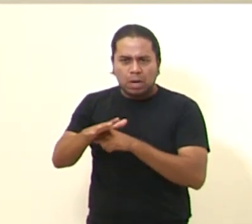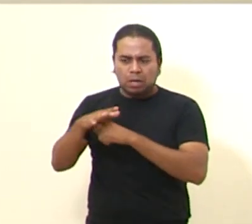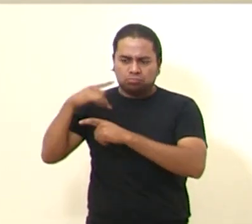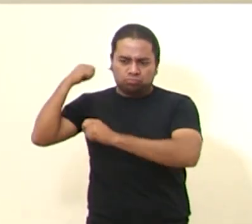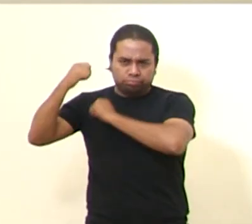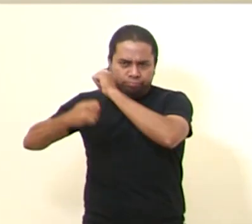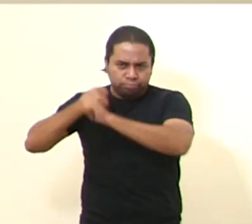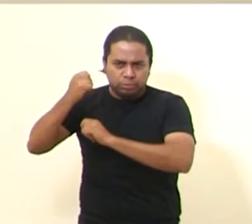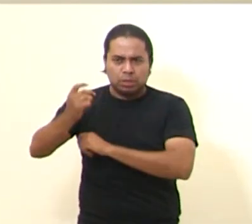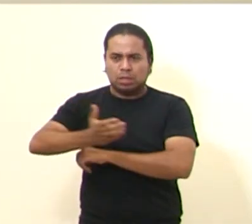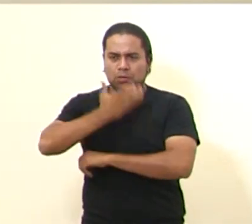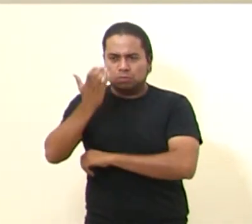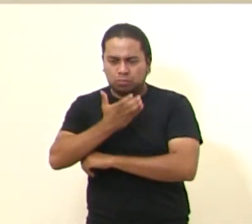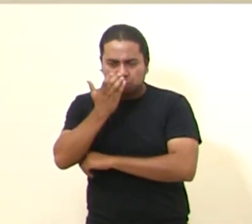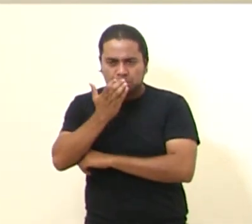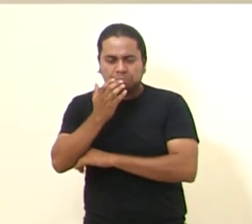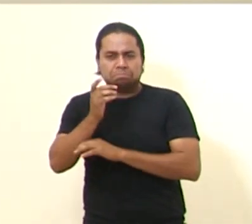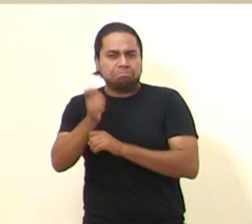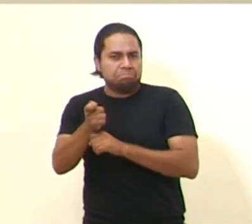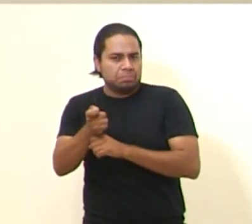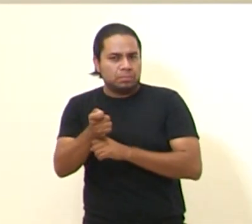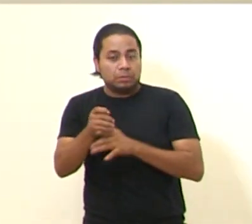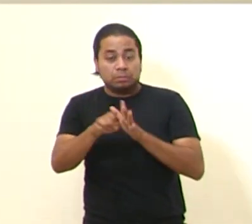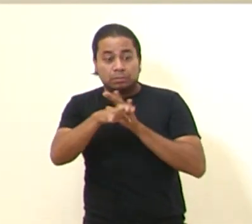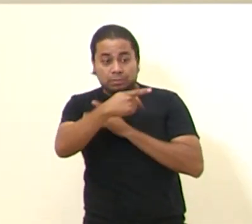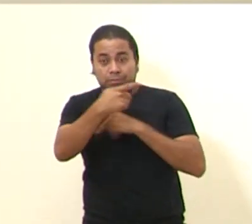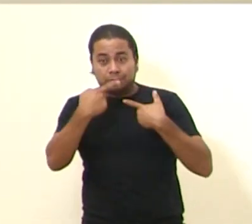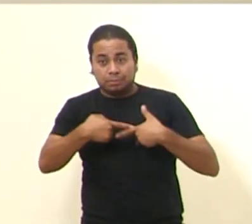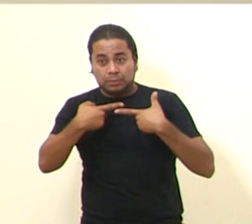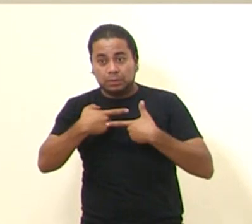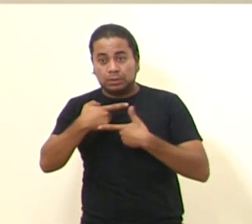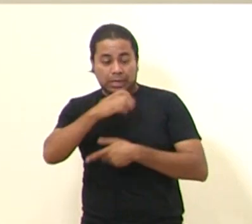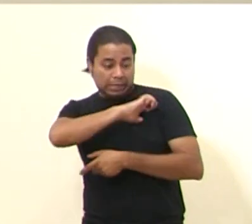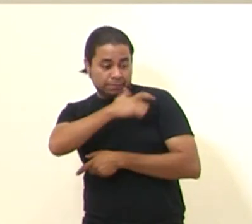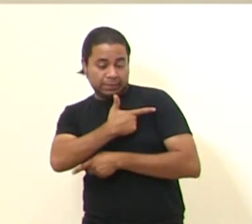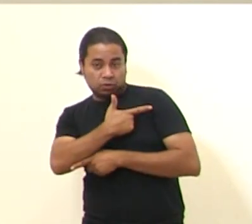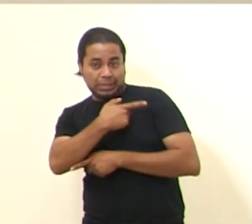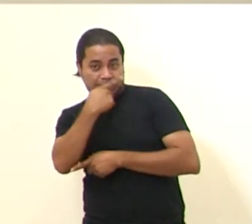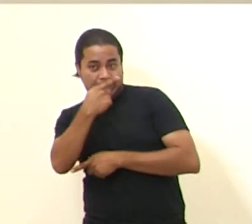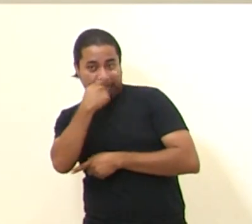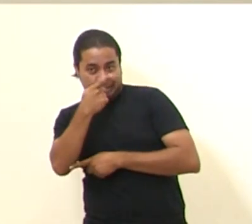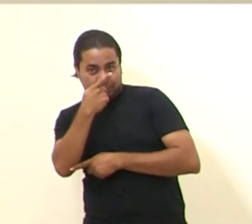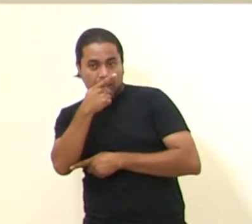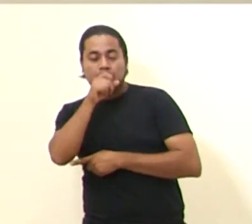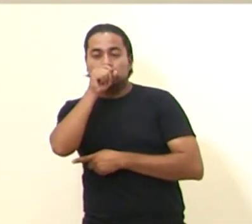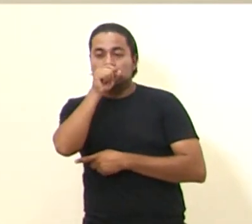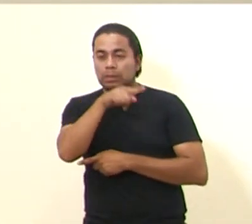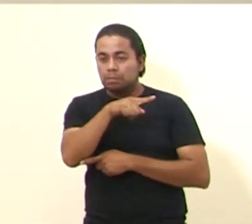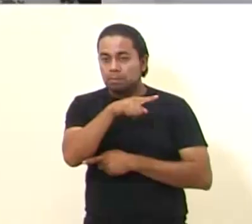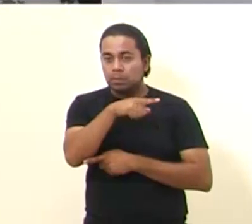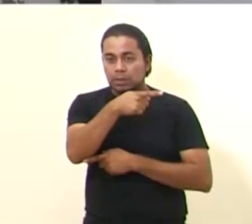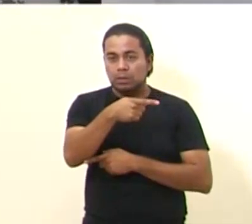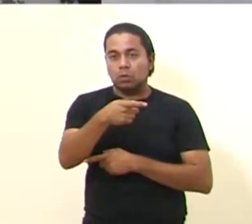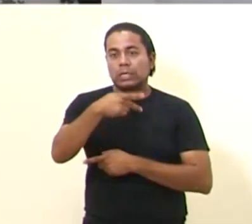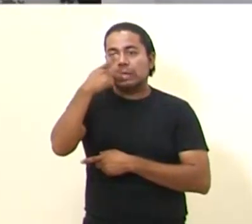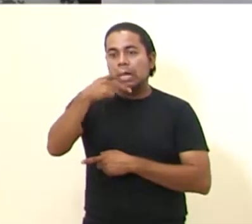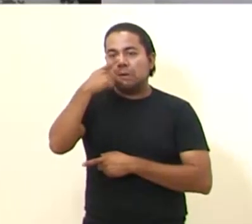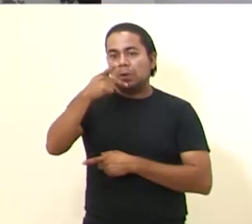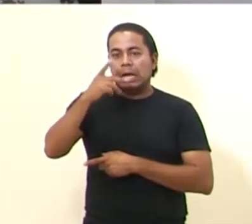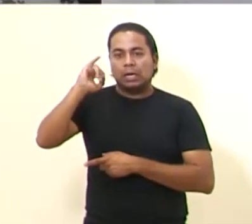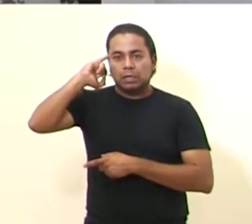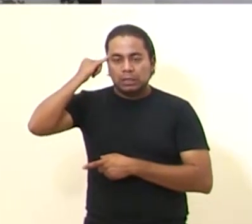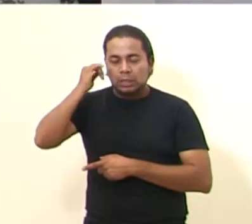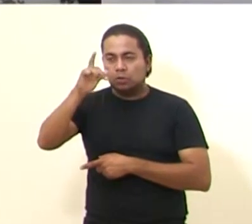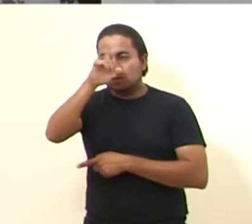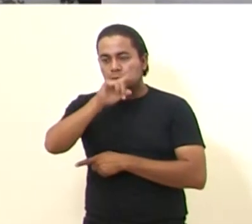pobladores de esta región de Oaxaca, además de hablar español, mantienen su lengua materna, que es el amuzgo.